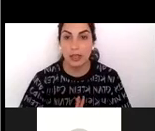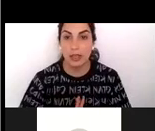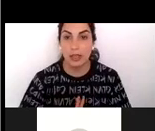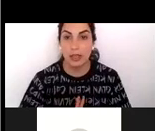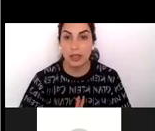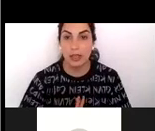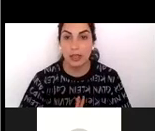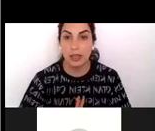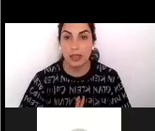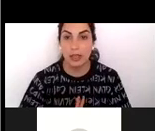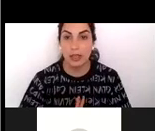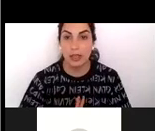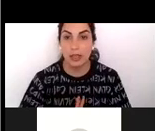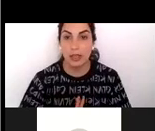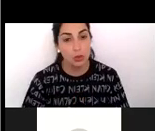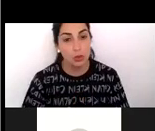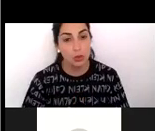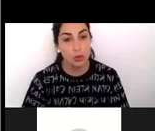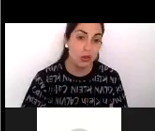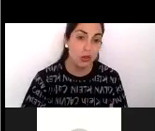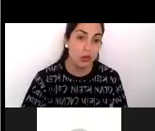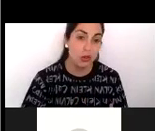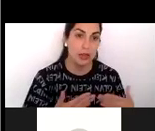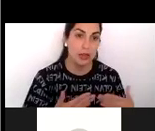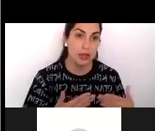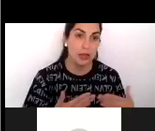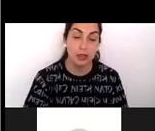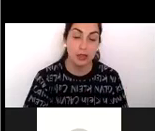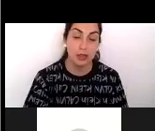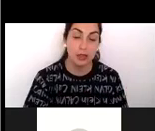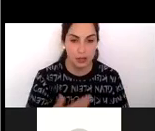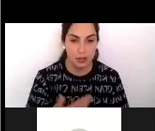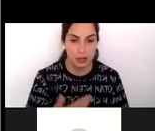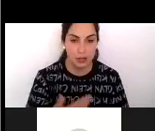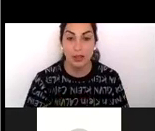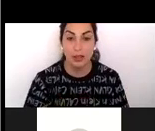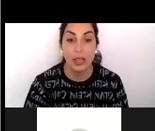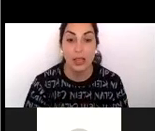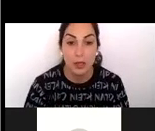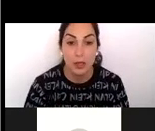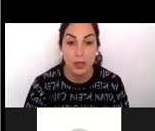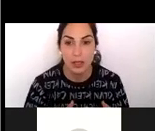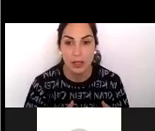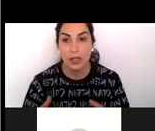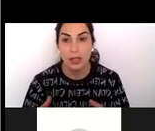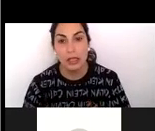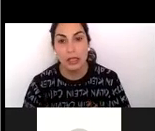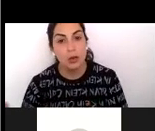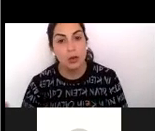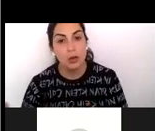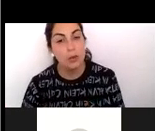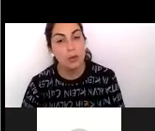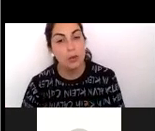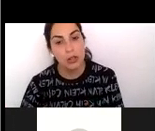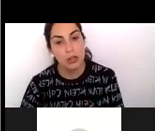aquí, ¿a qué medio periodístico pertenece? Ustedes en la prueba colocan la cuarta, depende de lo que les muestre, y